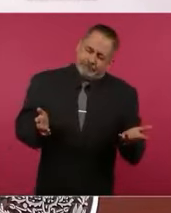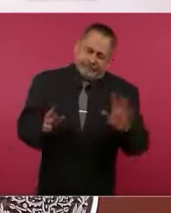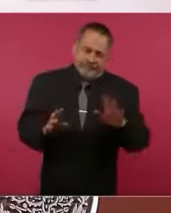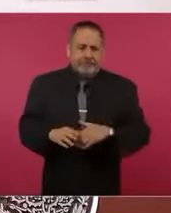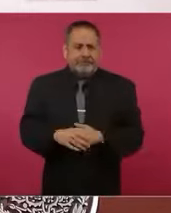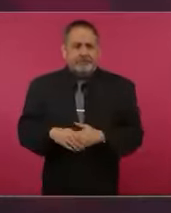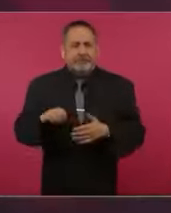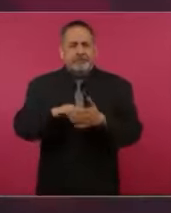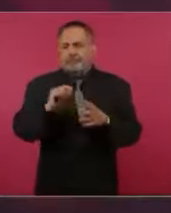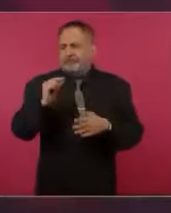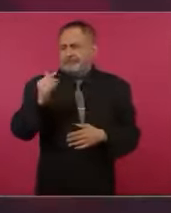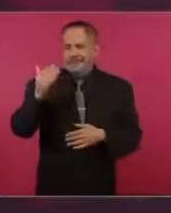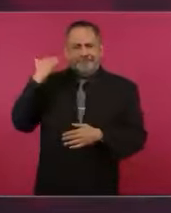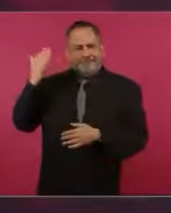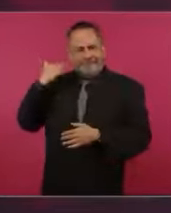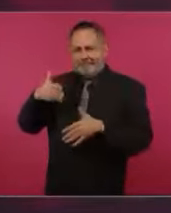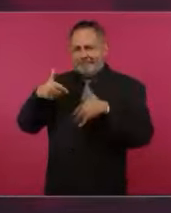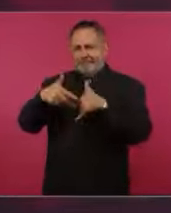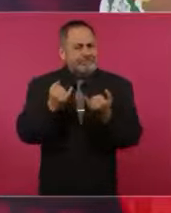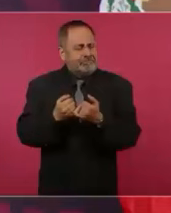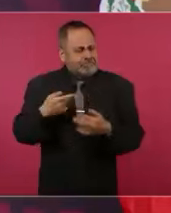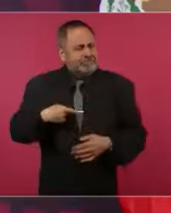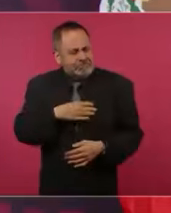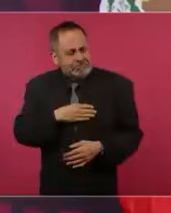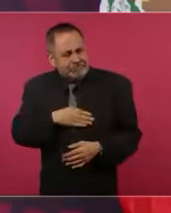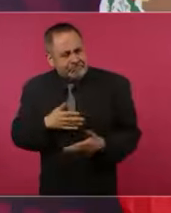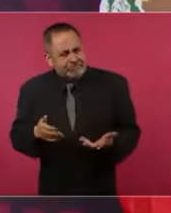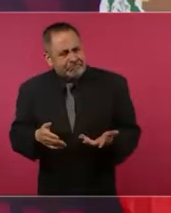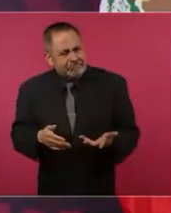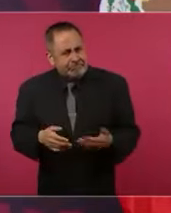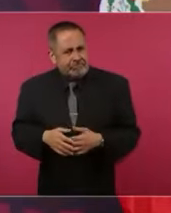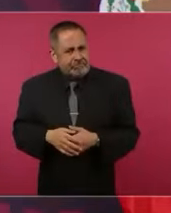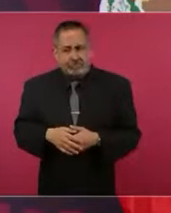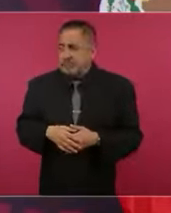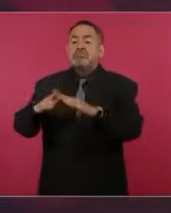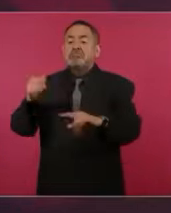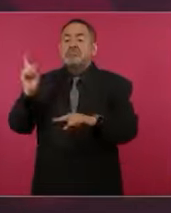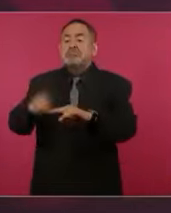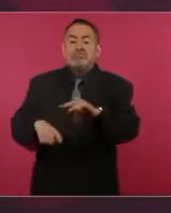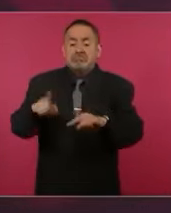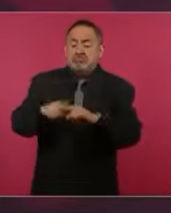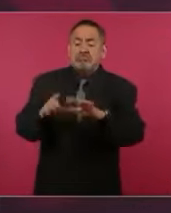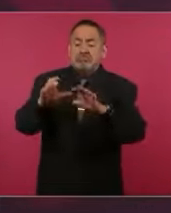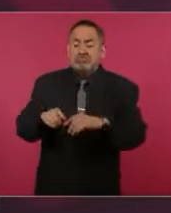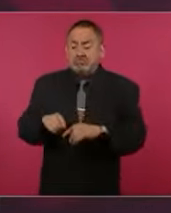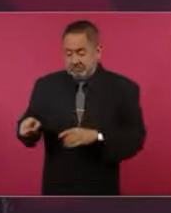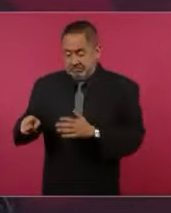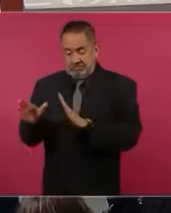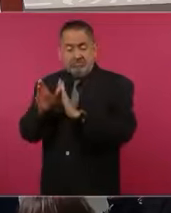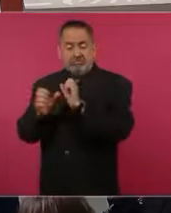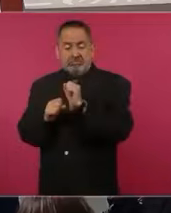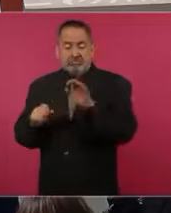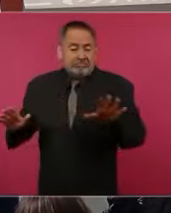a manifestarse hace poco y siempre, ¿no?, nos va a quitar nuestras casas, quiere reformar el